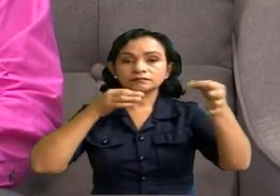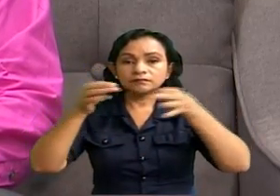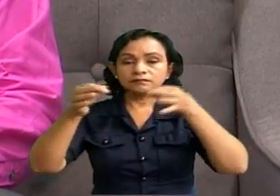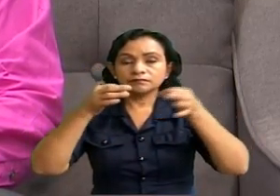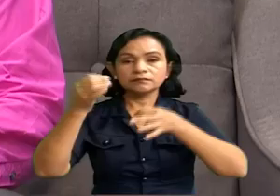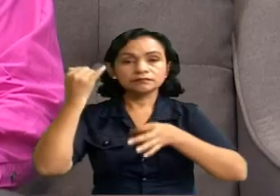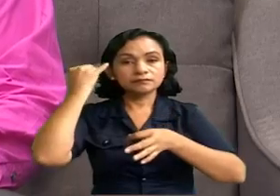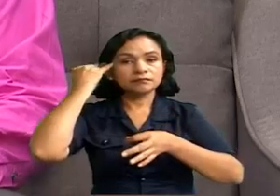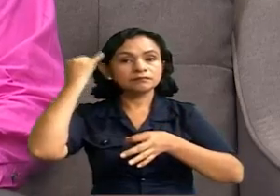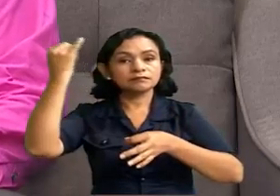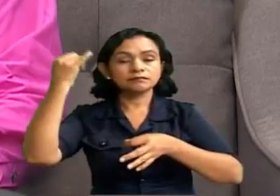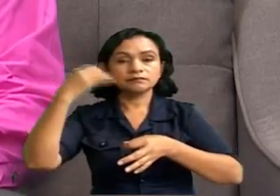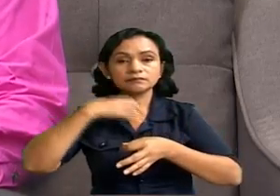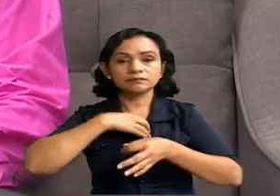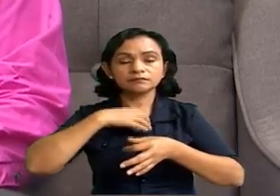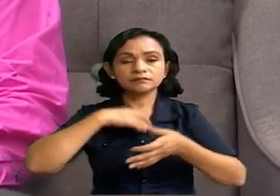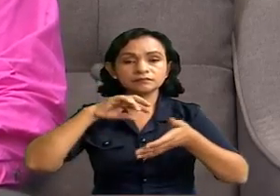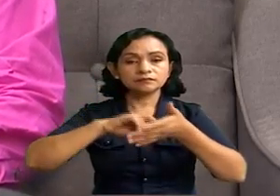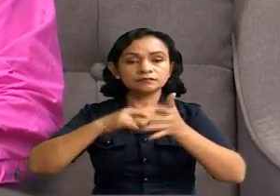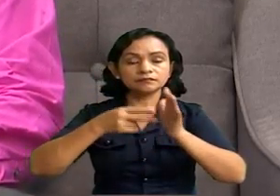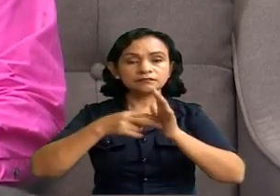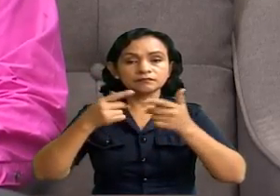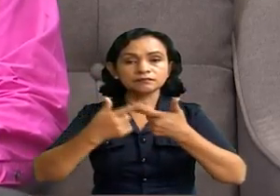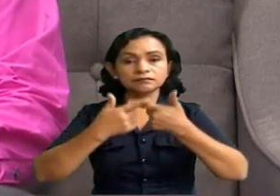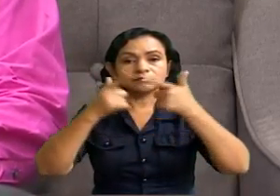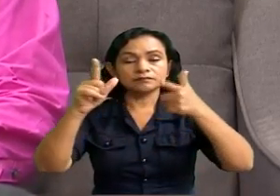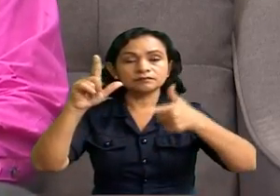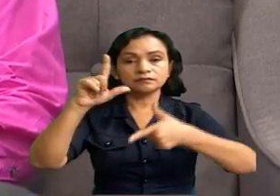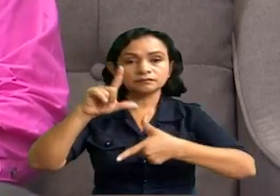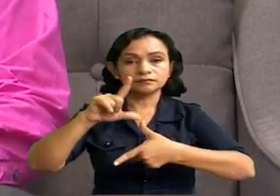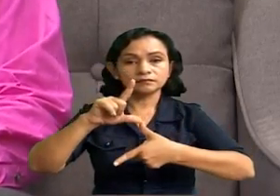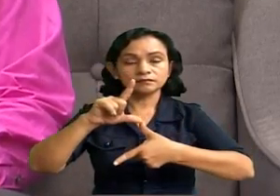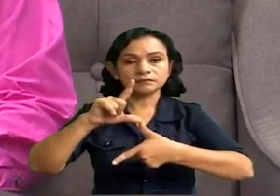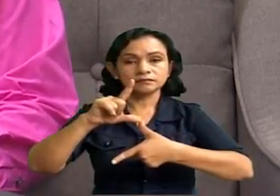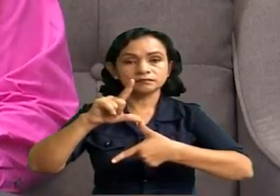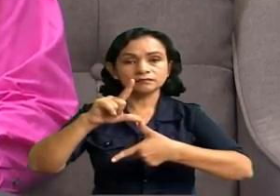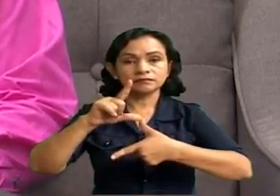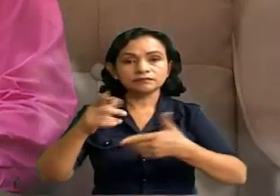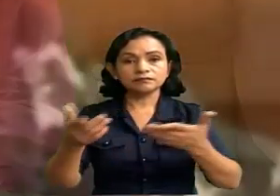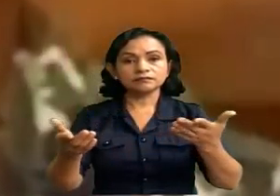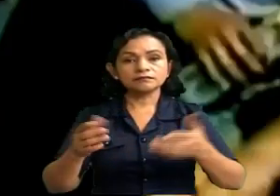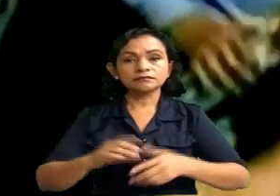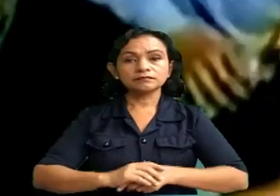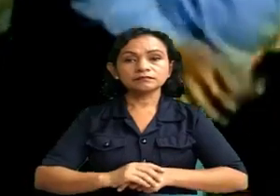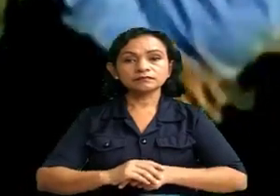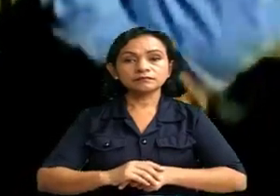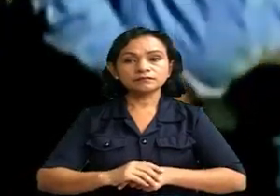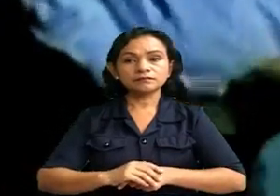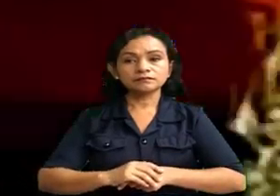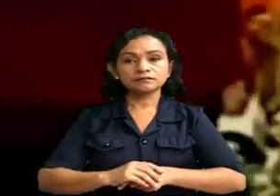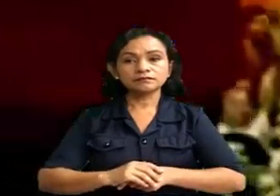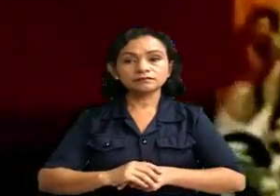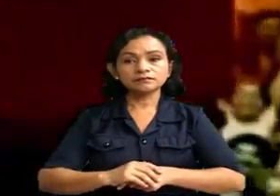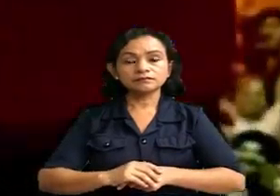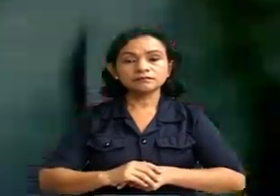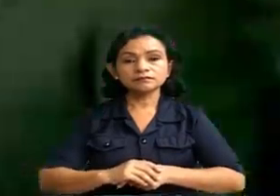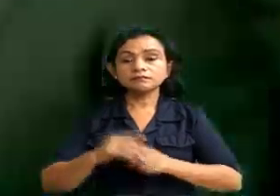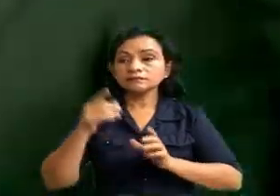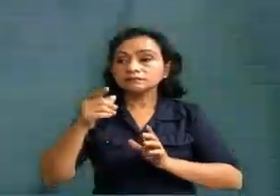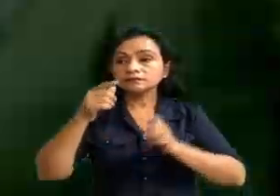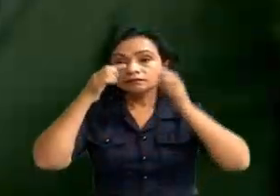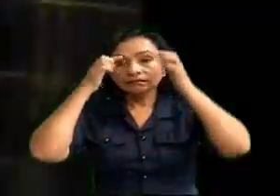sus ideas lo que significa la lucha por la libertad en América Latina. Adelante con el video, por favor. ¿Qué ocurre cuando Hugo Chávez